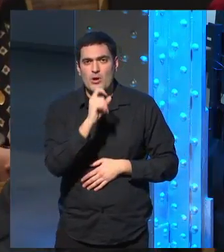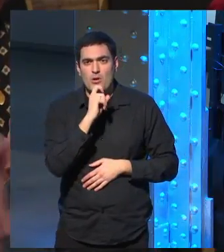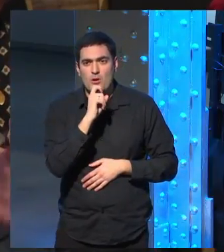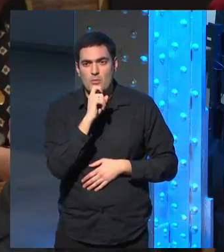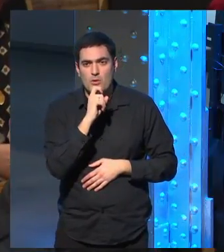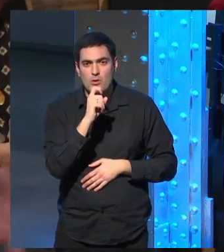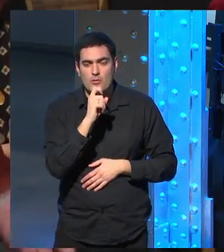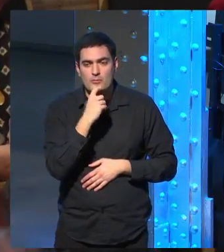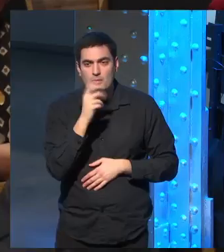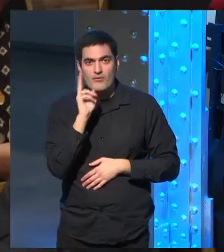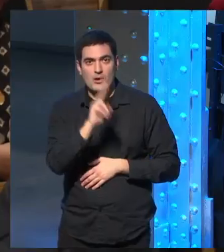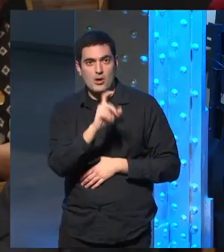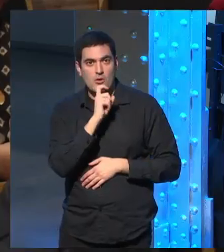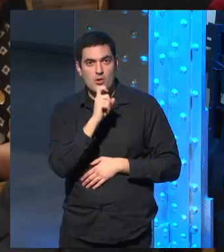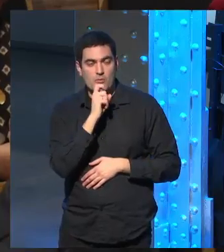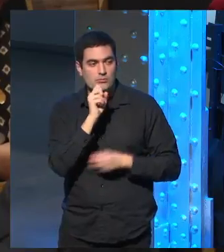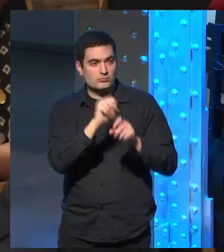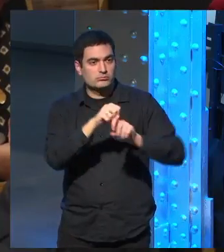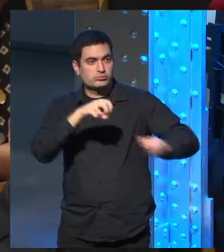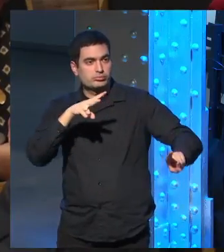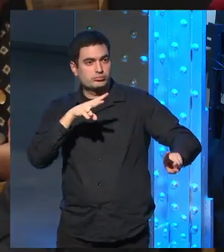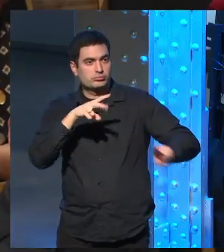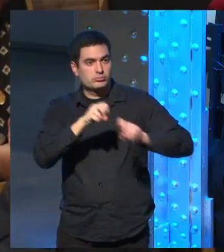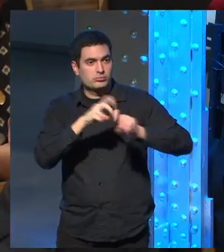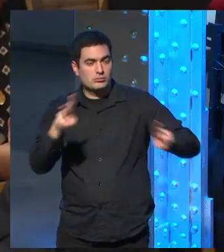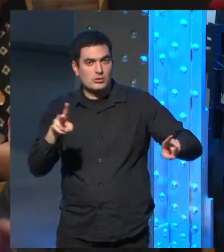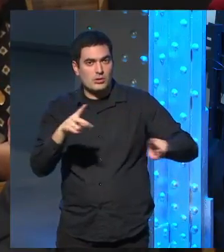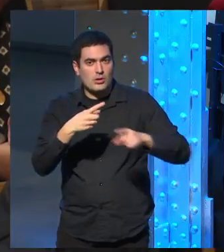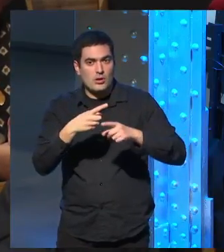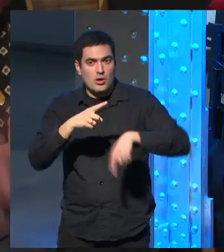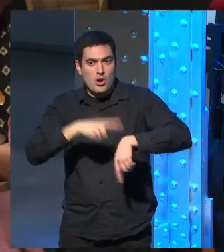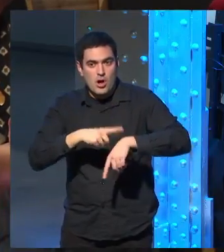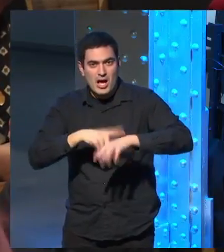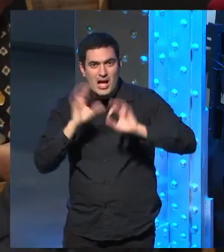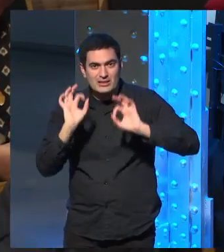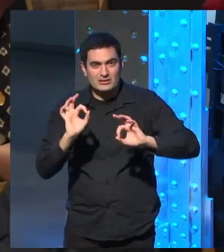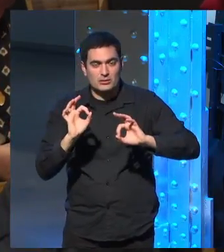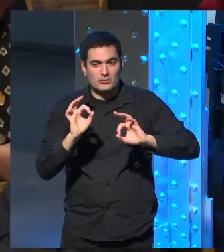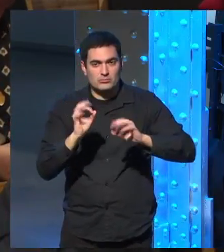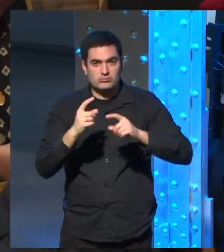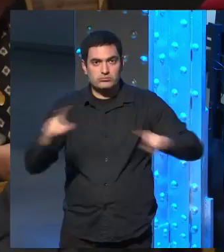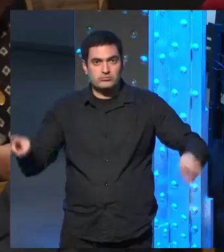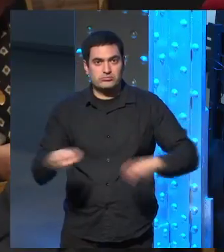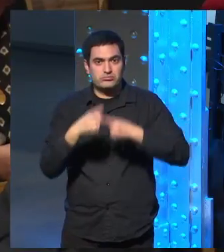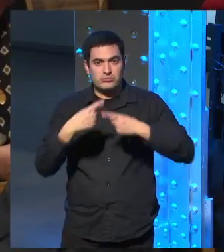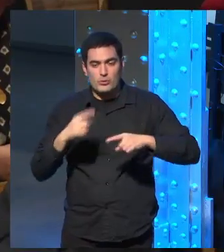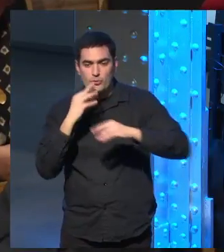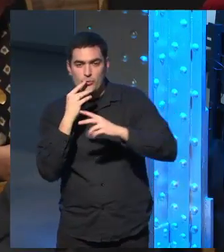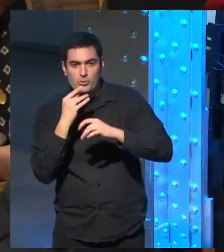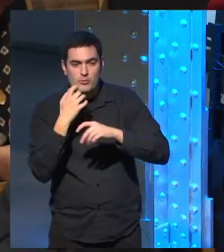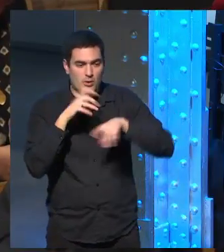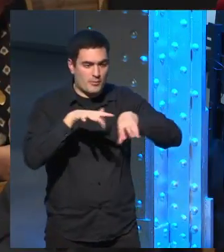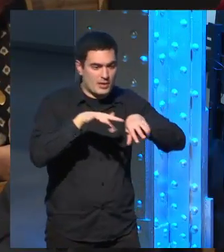¿cómo se ve, cómo se percibe desde el punto de vista de la hora de interpretarlo, tanto la orquesta como